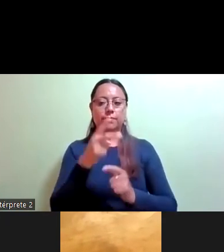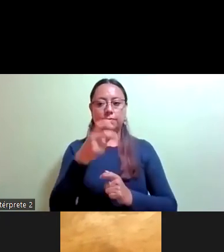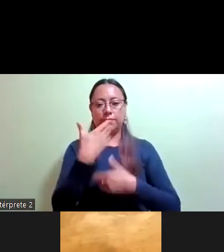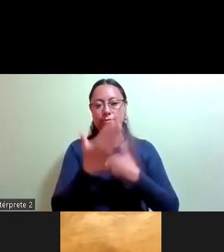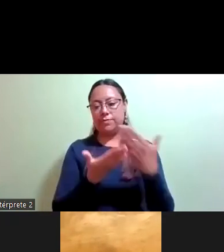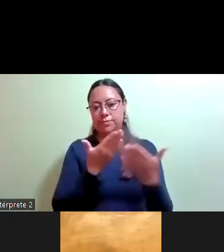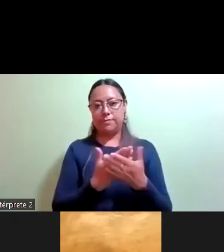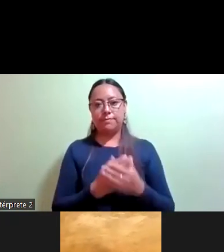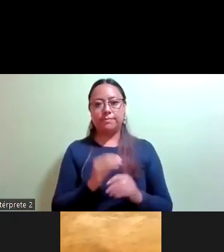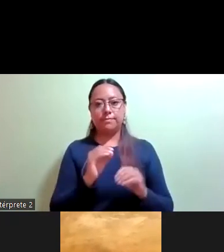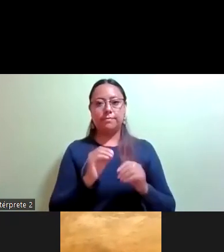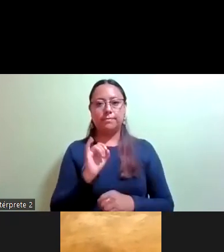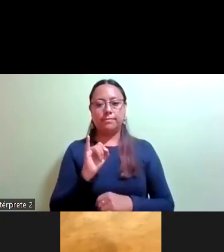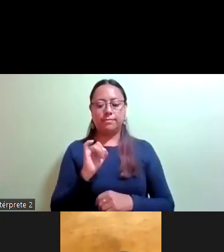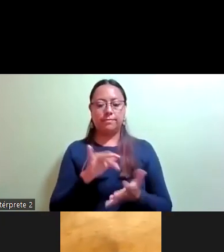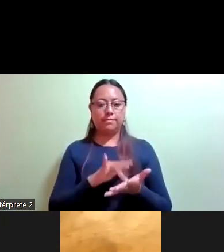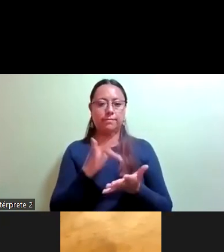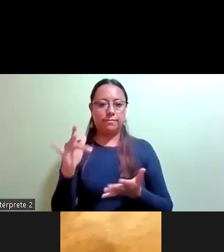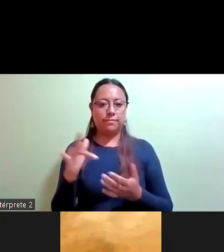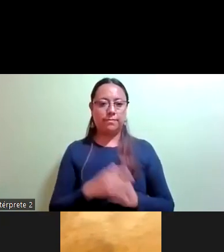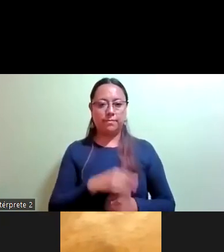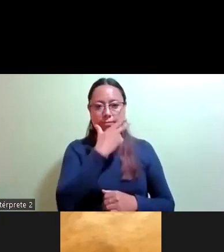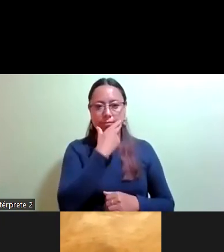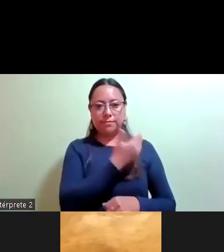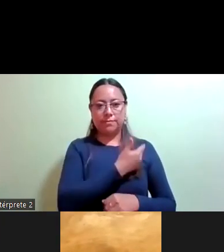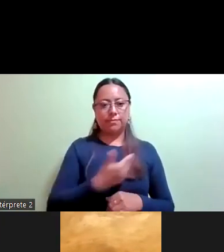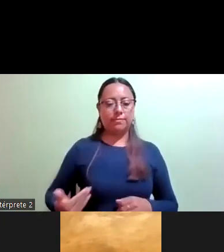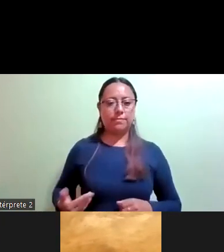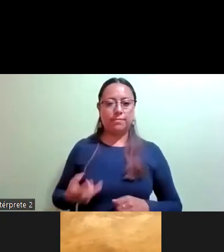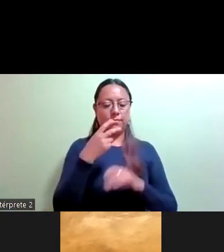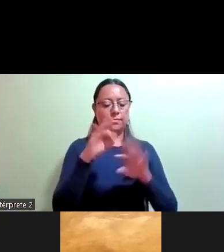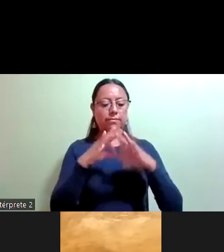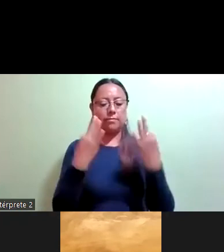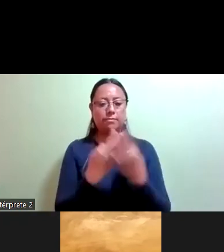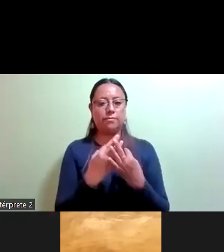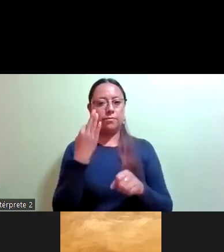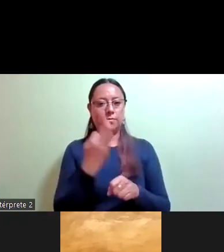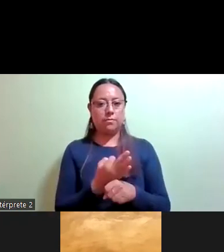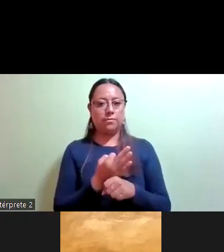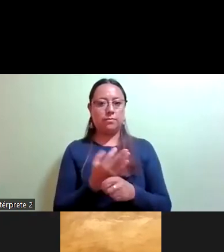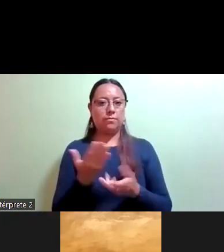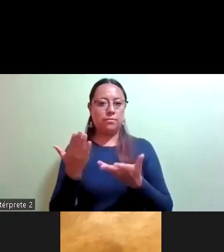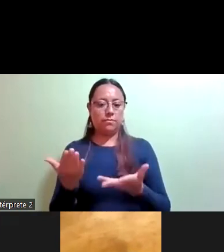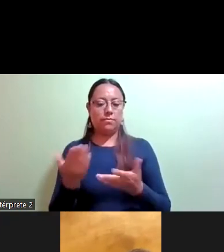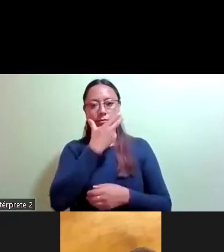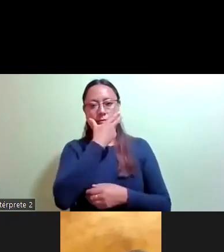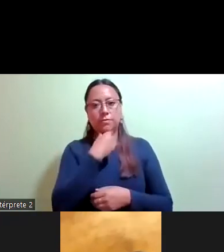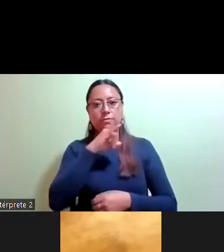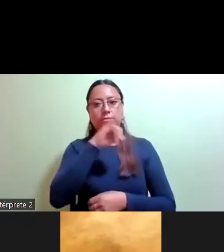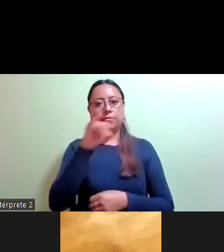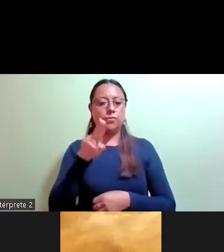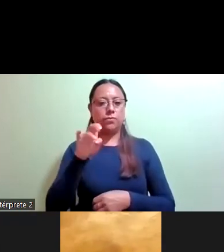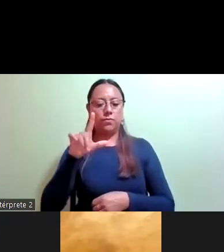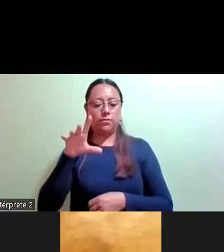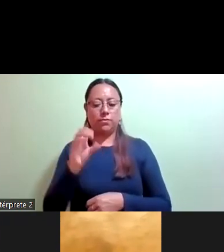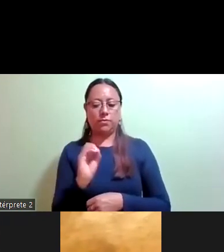Sí, gracias, presidente. En ese sentido, daré el uso de la voz a Julio César Fonseca, que es asesor de la unidad de